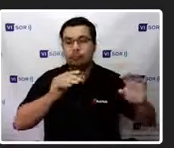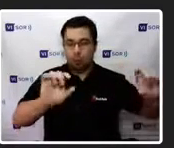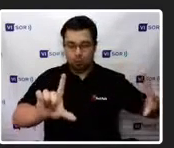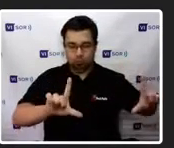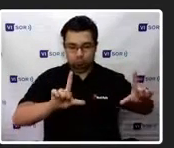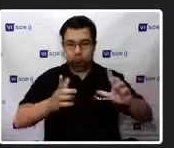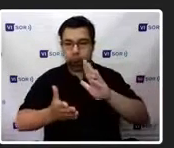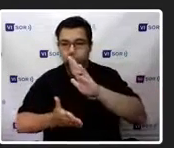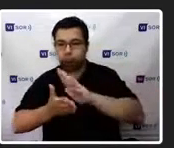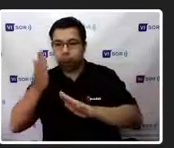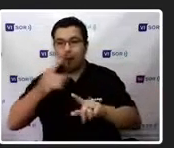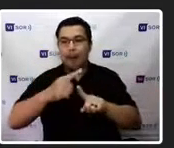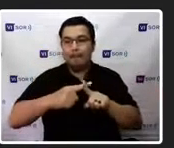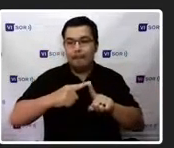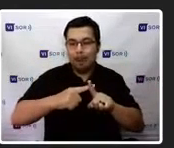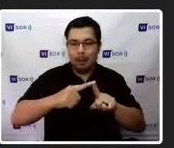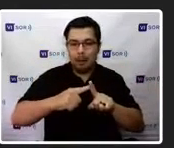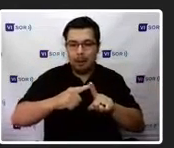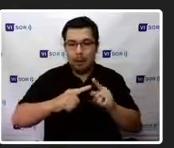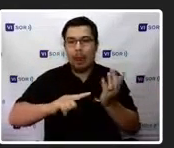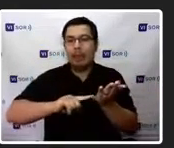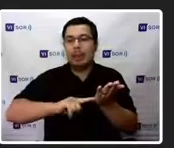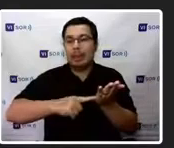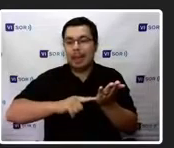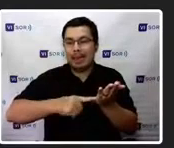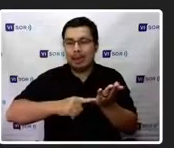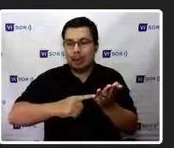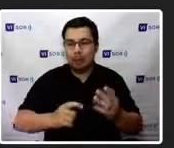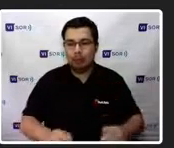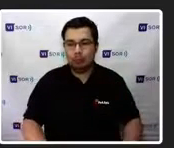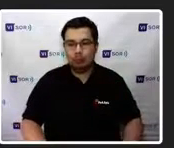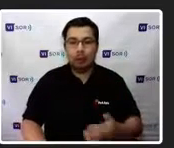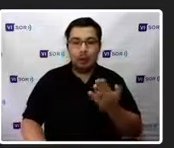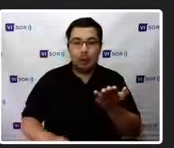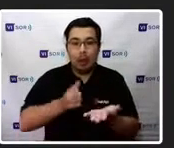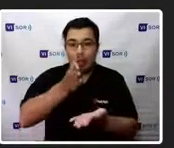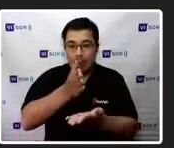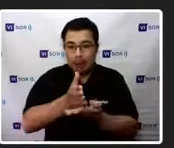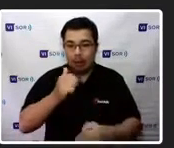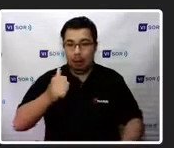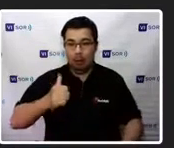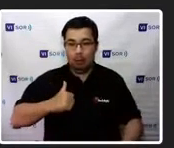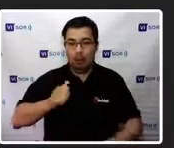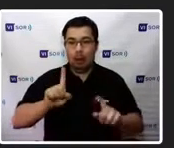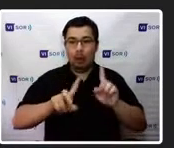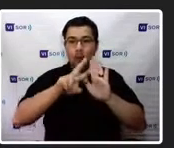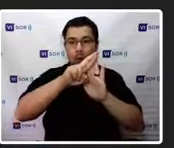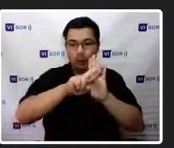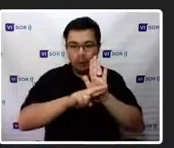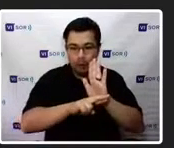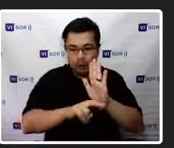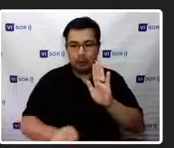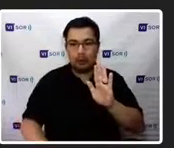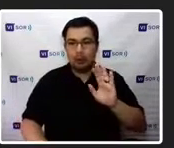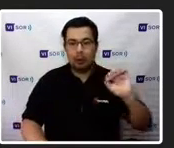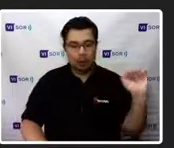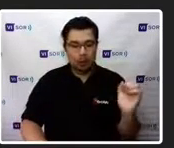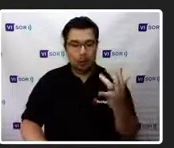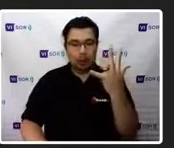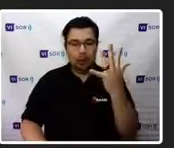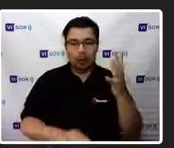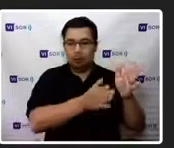algunos requisitos que se establecen aquí, ¿no es cierto? En su quinto semestre va a tener que cumplir con algunas asignaturas y sus prácticas